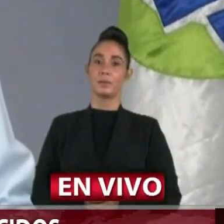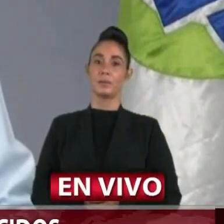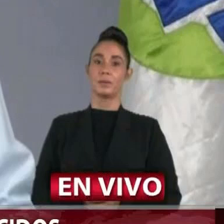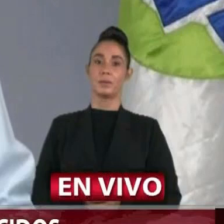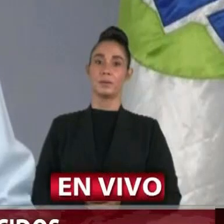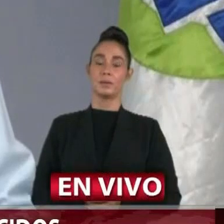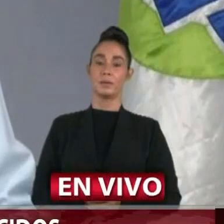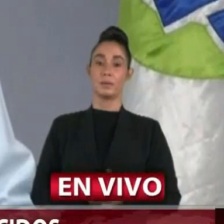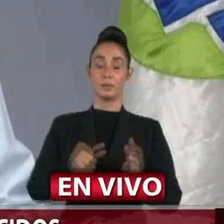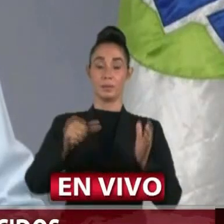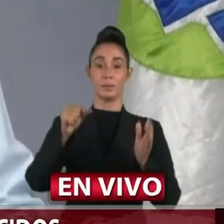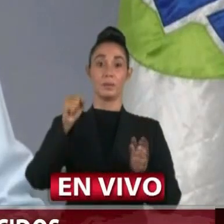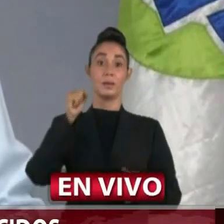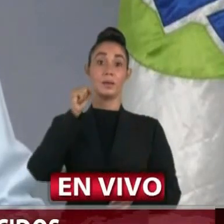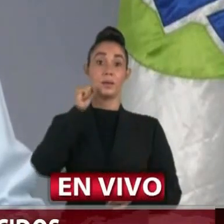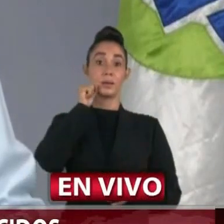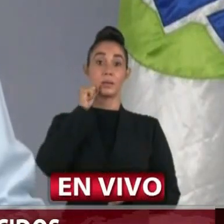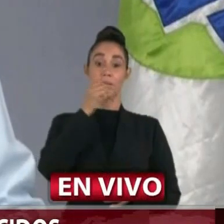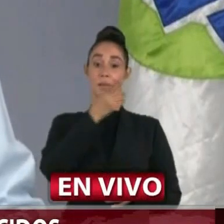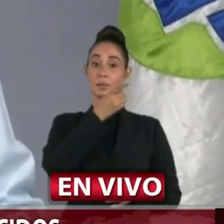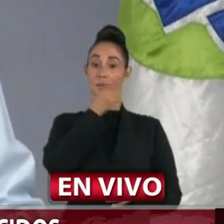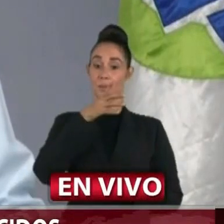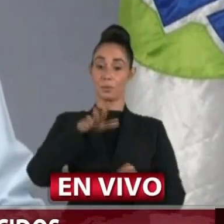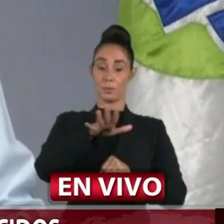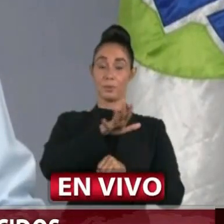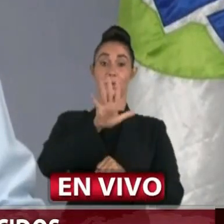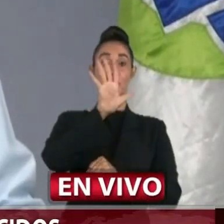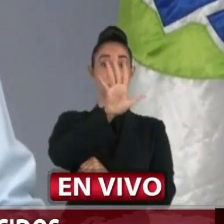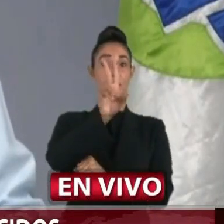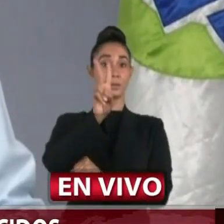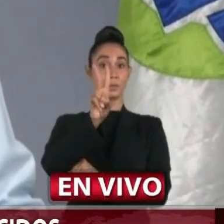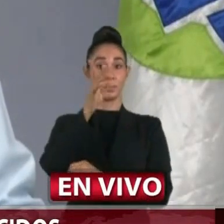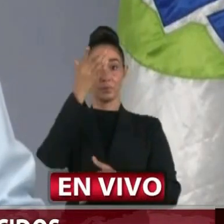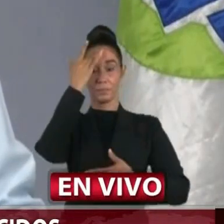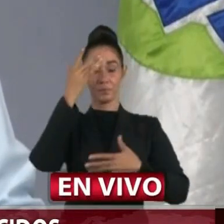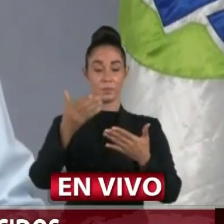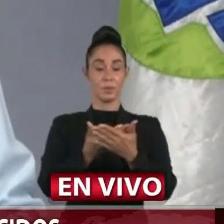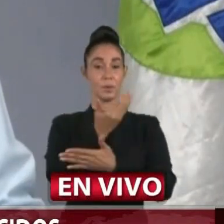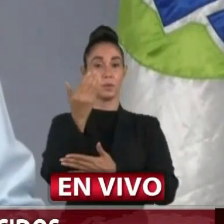La provincia de Santo Domingo, 52 casos nuevos,